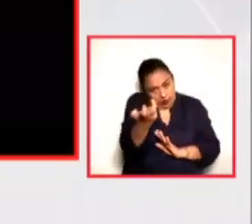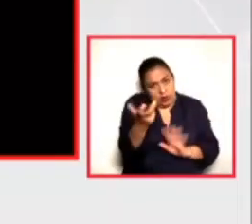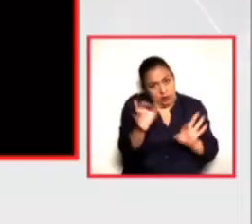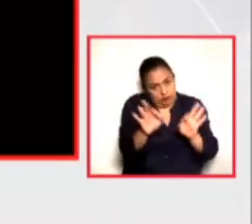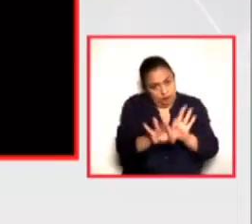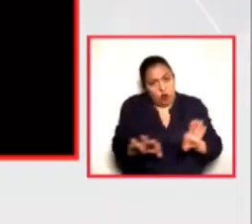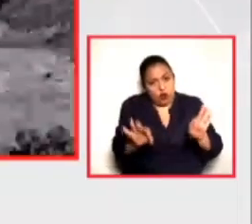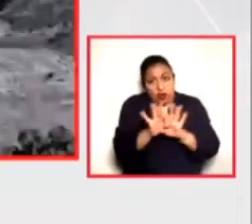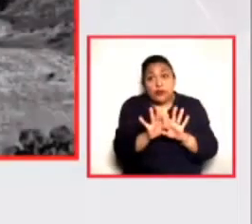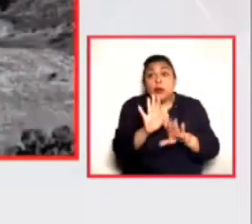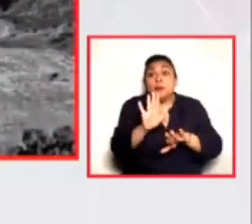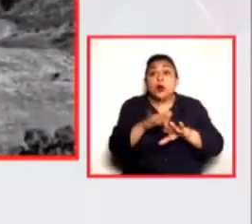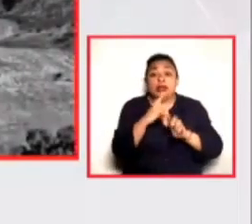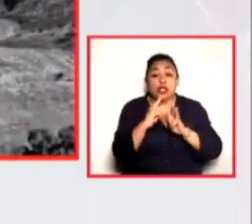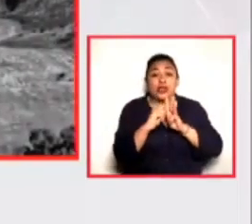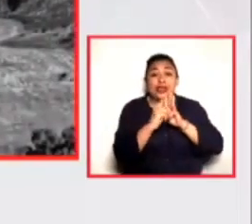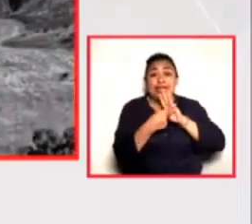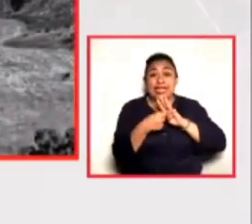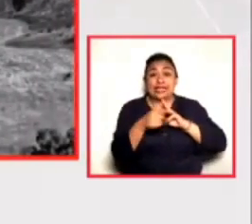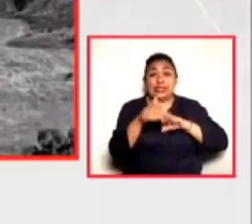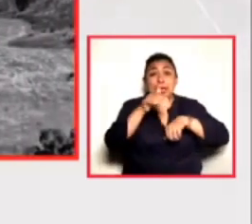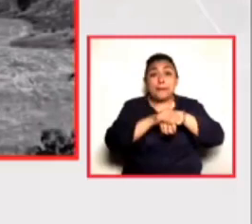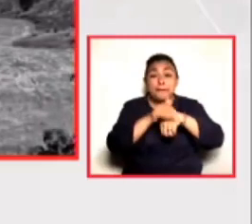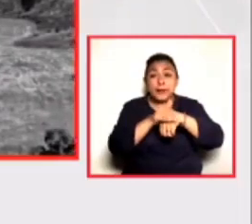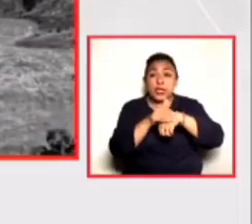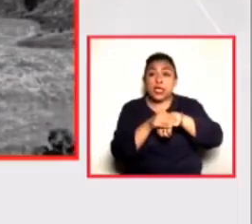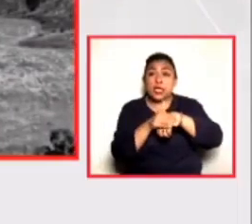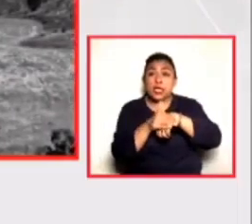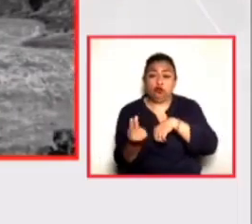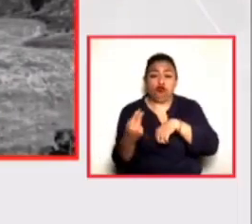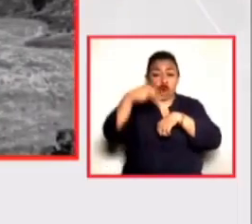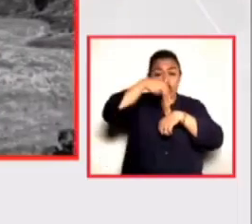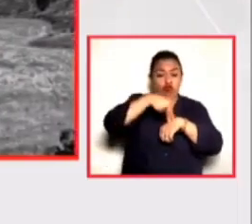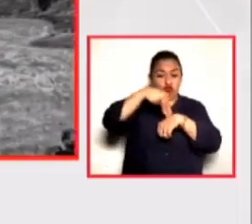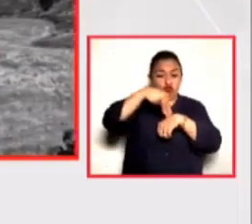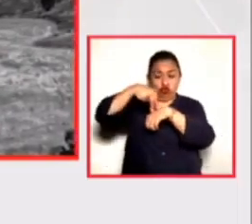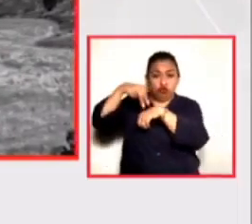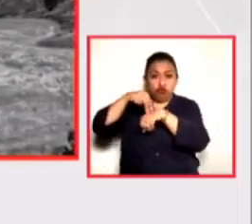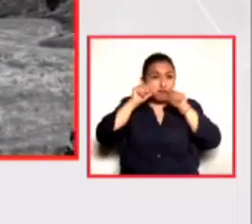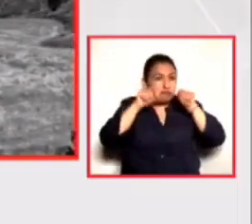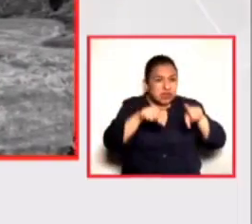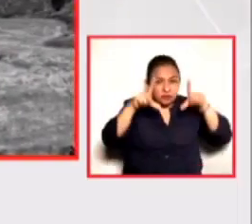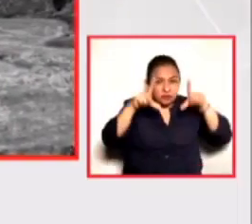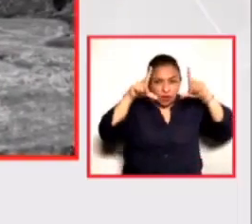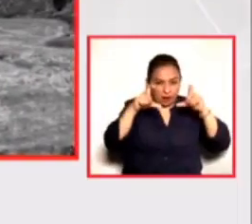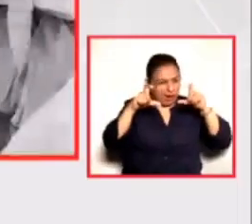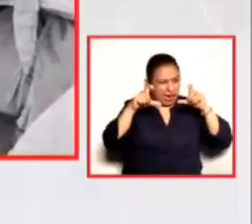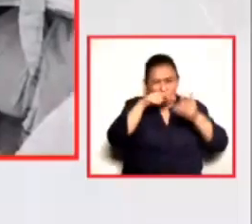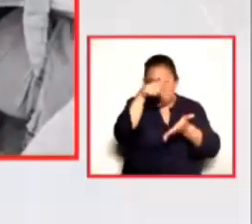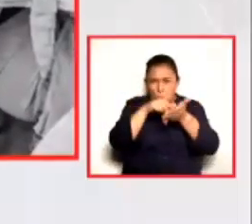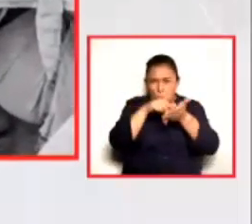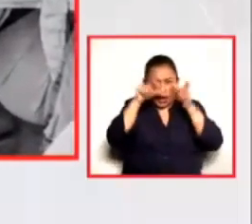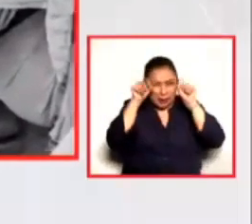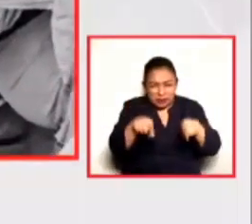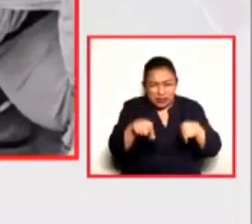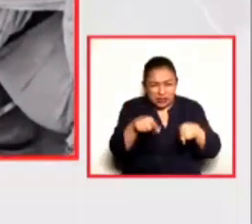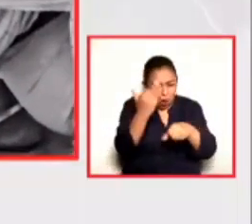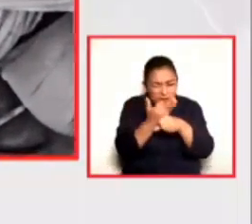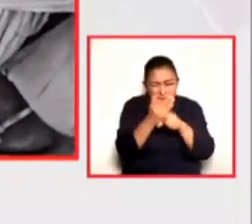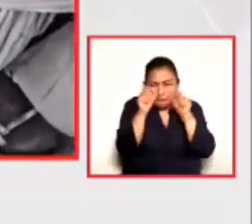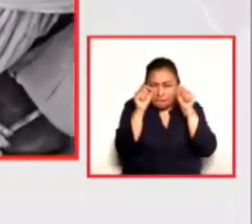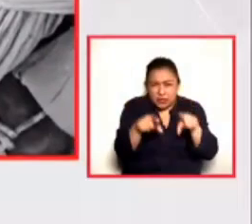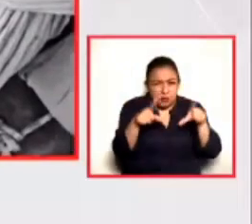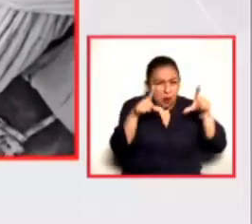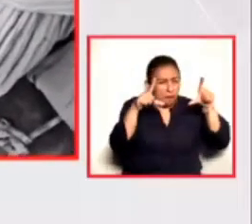tres amigos parados con la misma cámara en el mismo lugar, en el mismo instante, y hay tres fotos